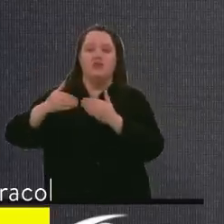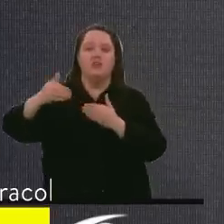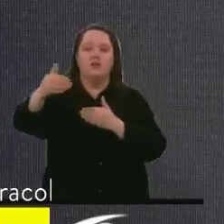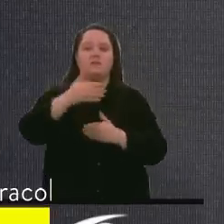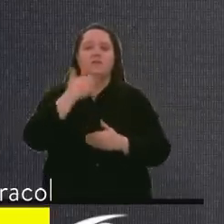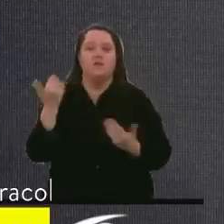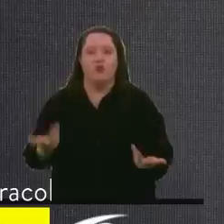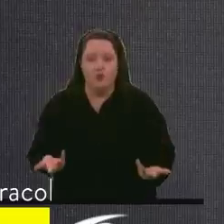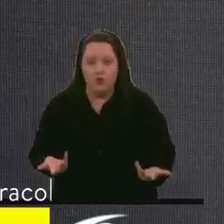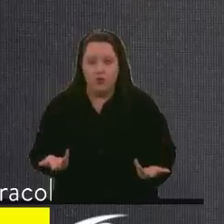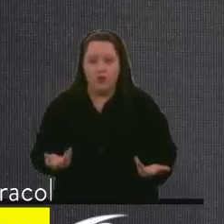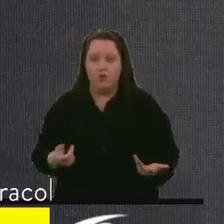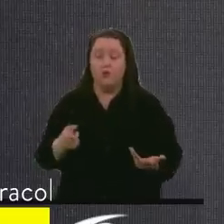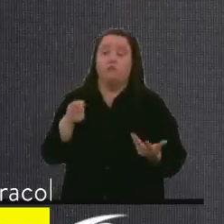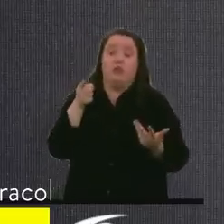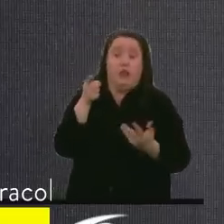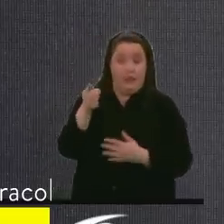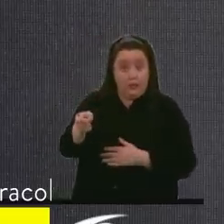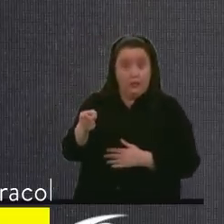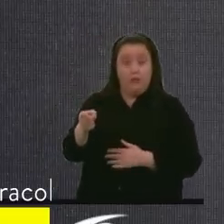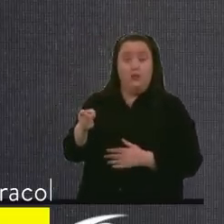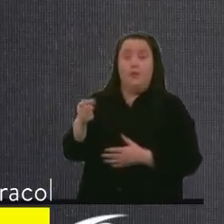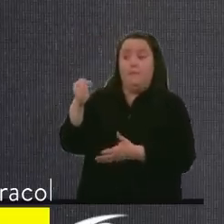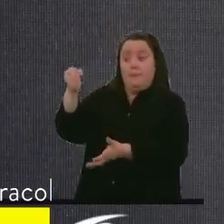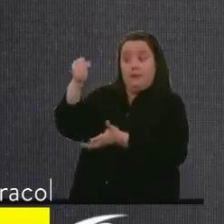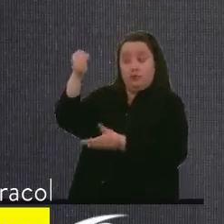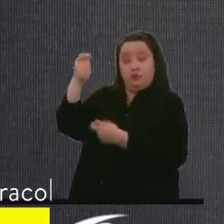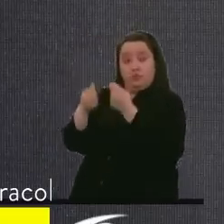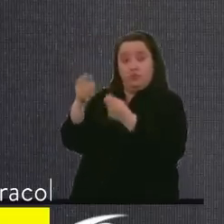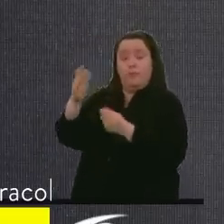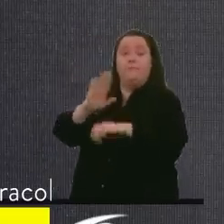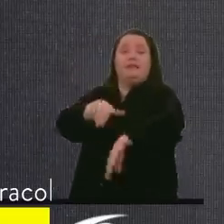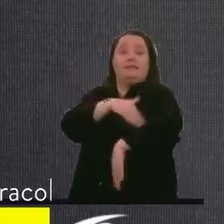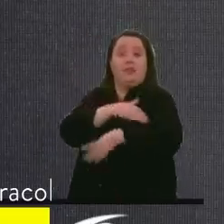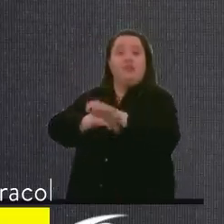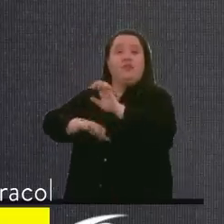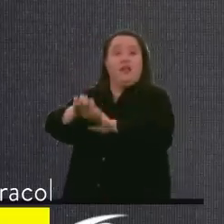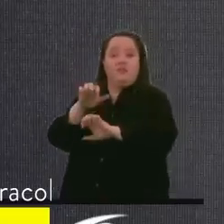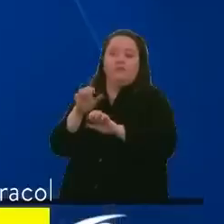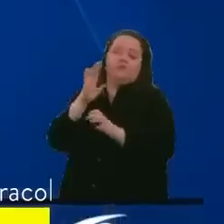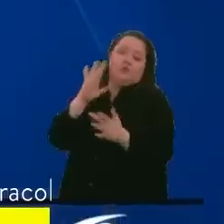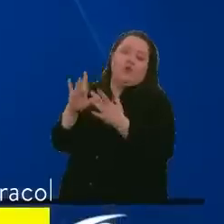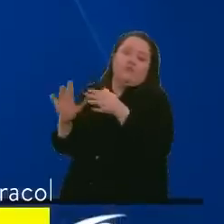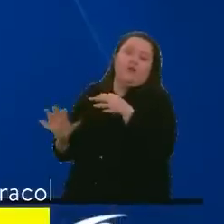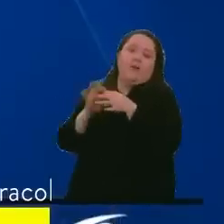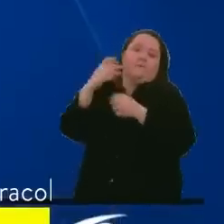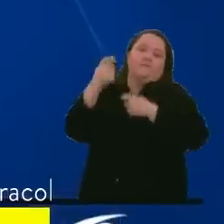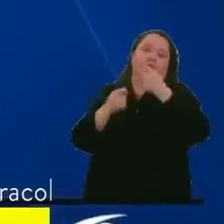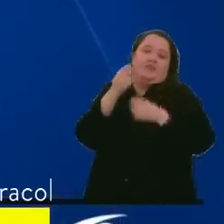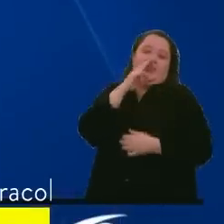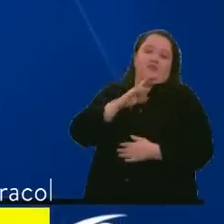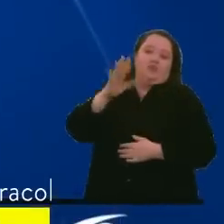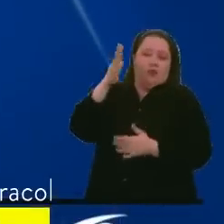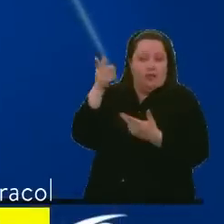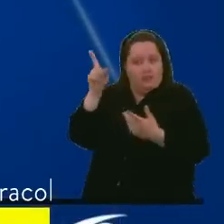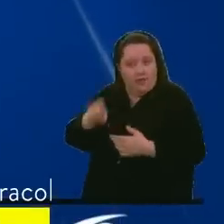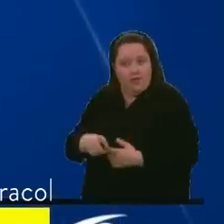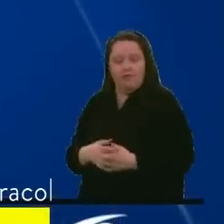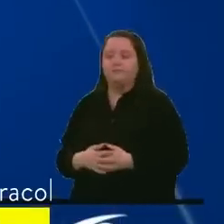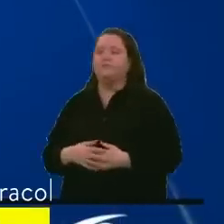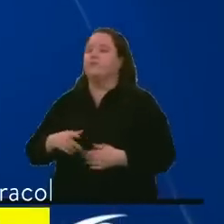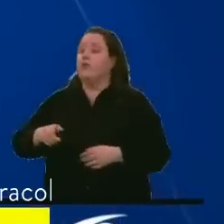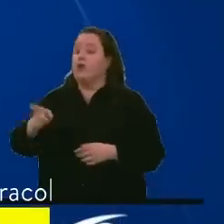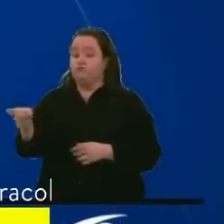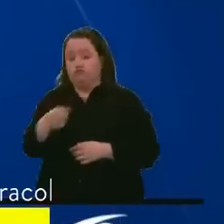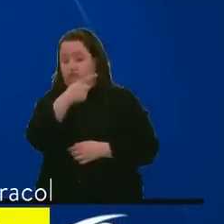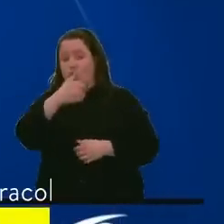Y eso con el presupuesto del Ministerio de Defensa, que es el presupuesto nacional. Y ordenó a las autoridades desplazarse al